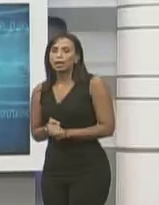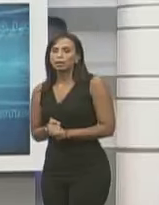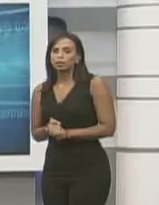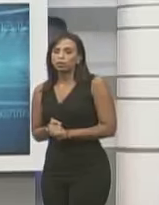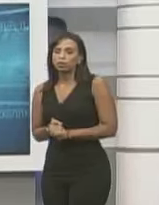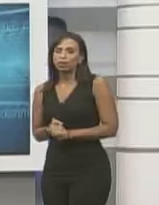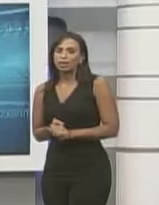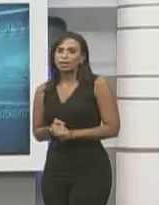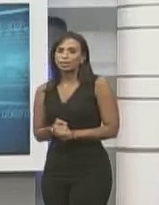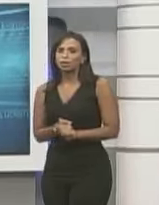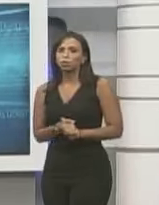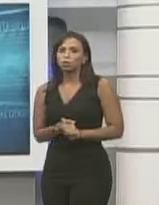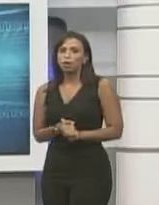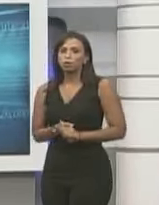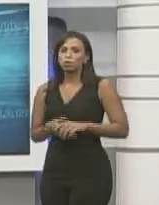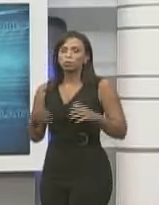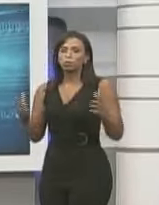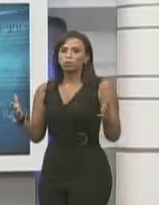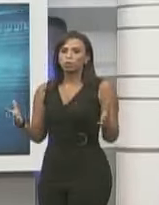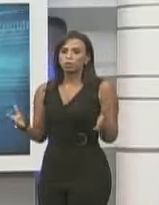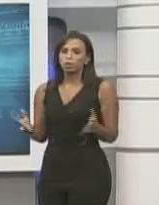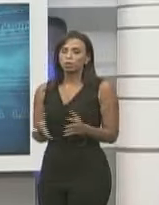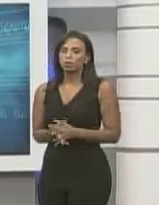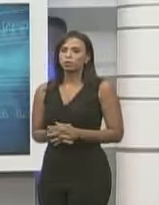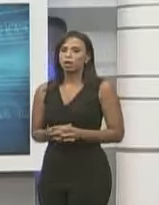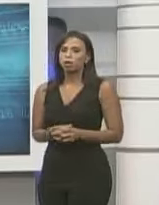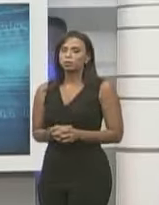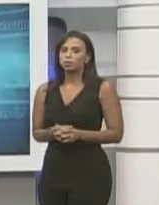legal, ley antibloqueo de la clase obrera, un compromiso